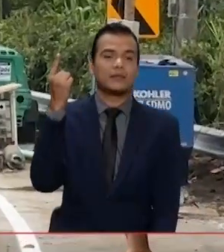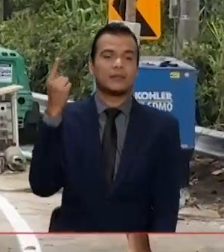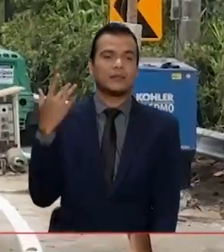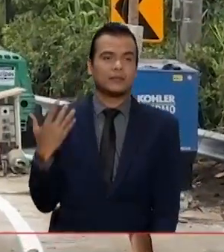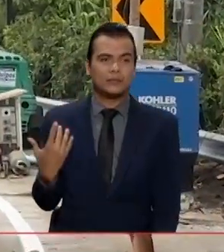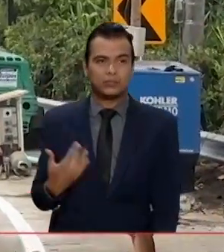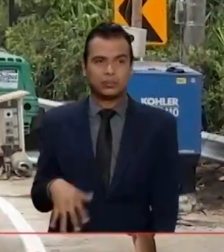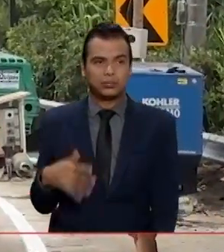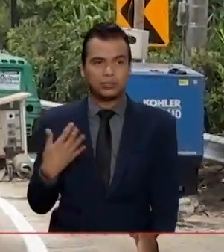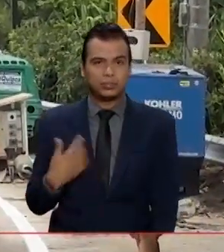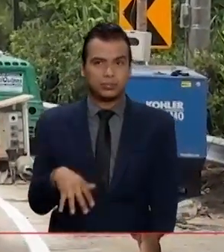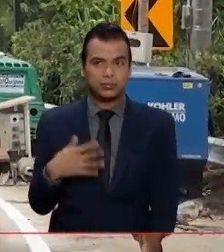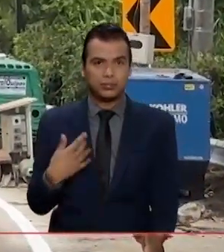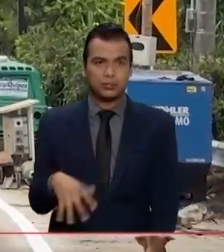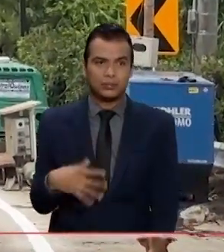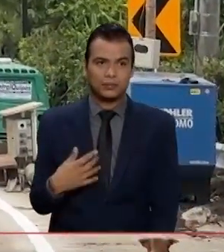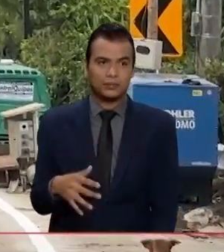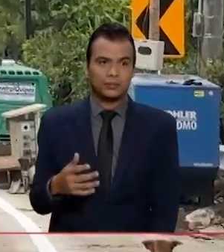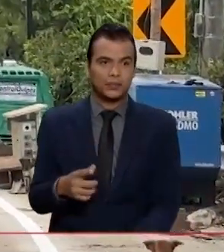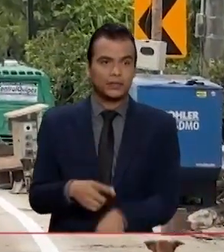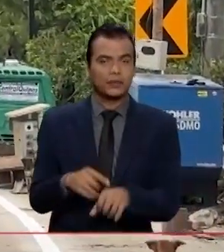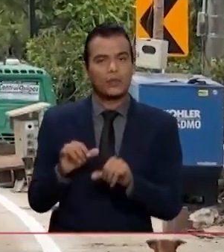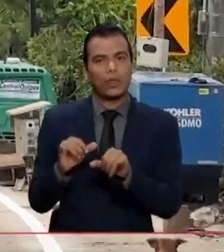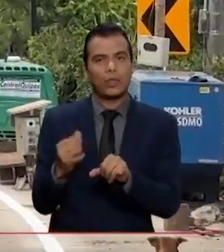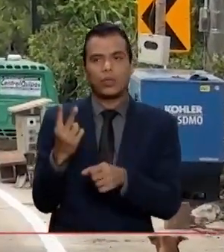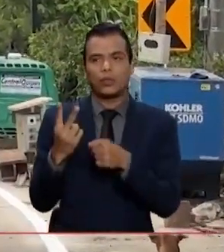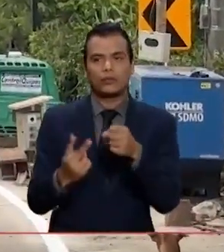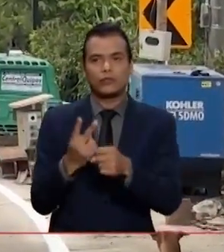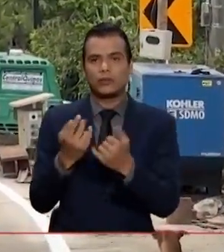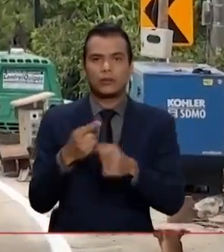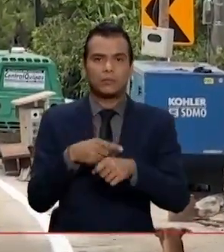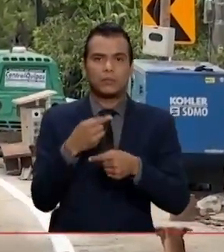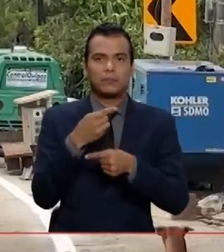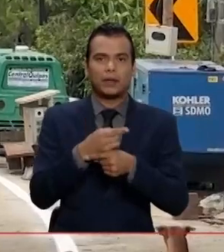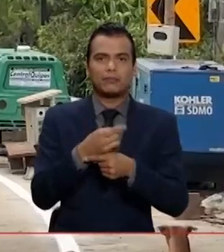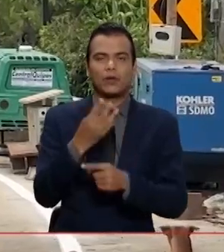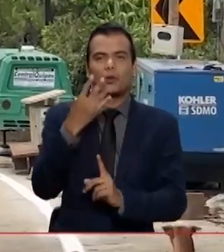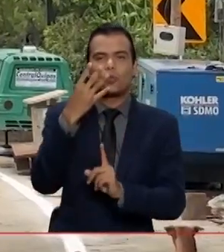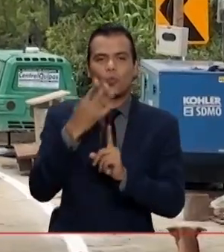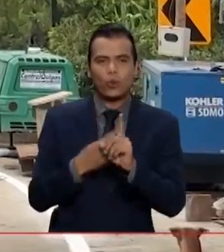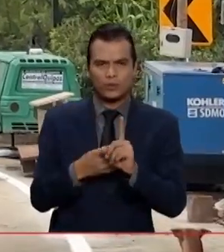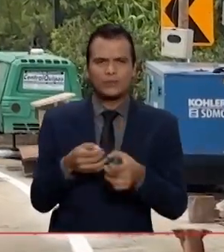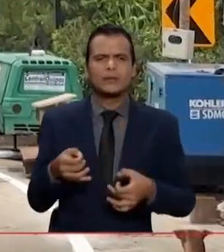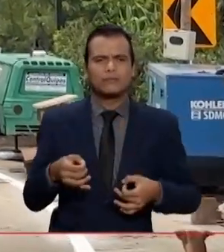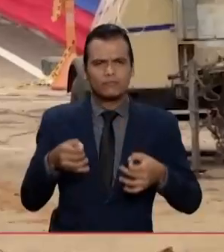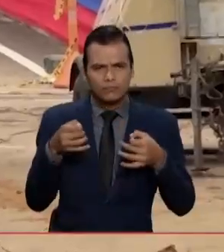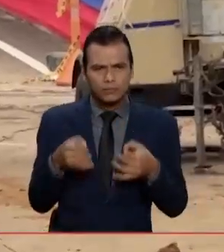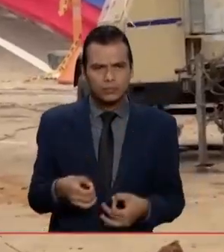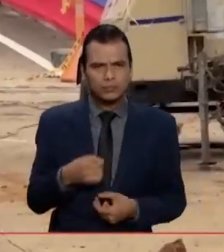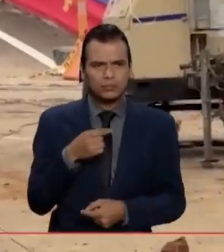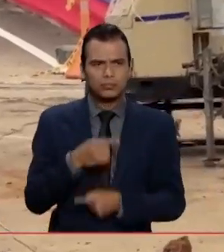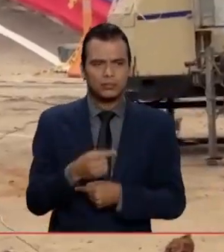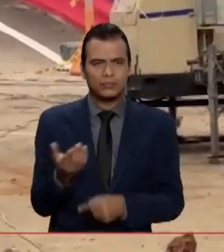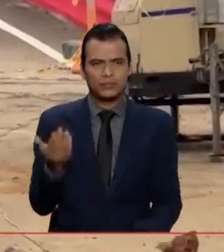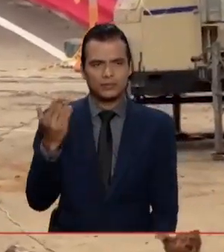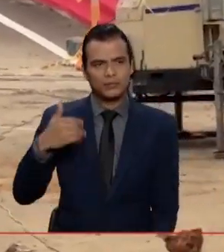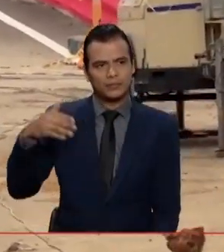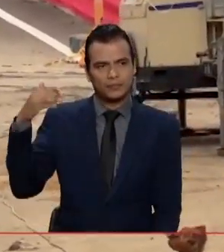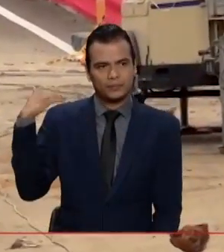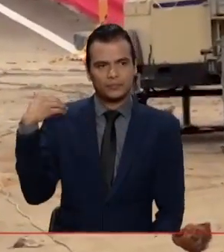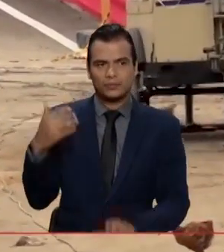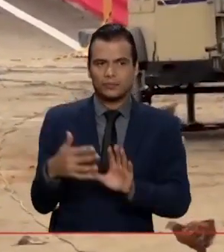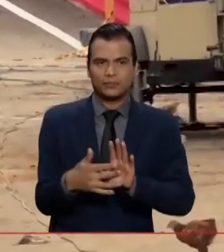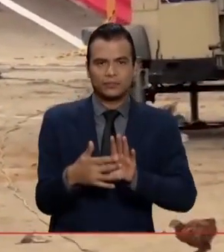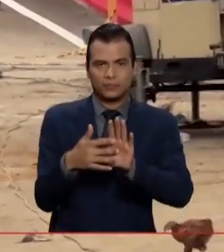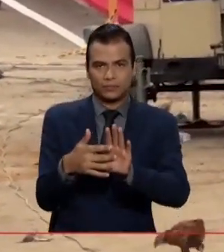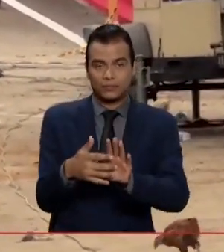tiempo. Debían ser al menos 2 años y aquí estamos hablando de 4 meses, como usted bien lo dice. Mire, es que lo que yo hablaba en el primer directo era